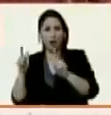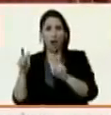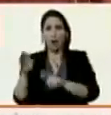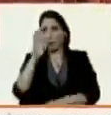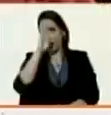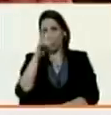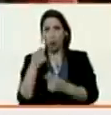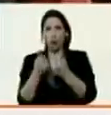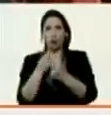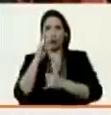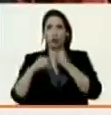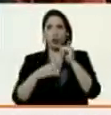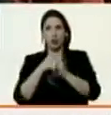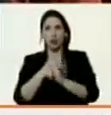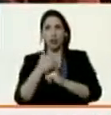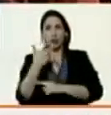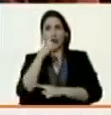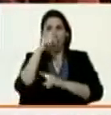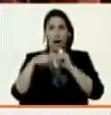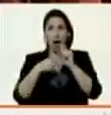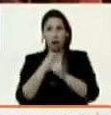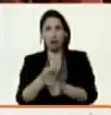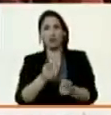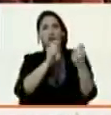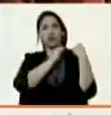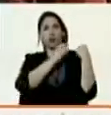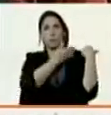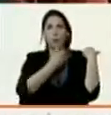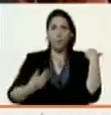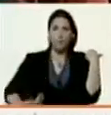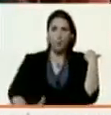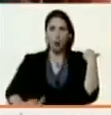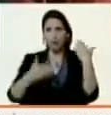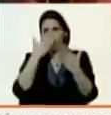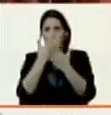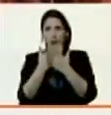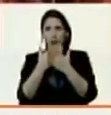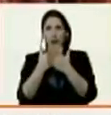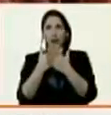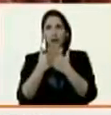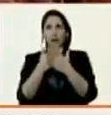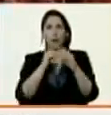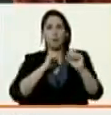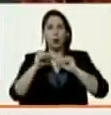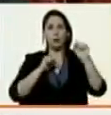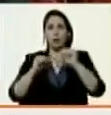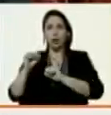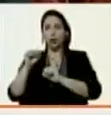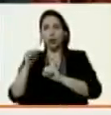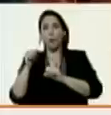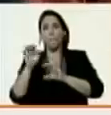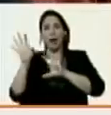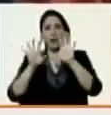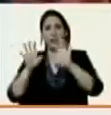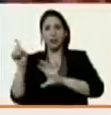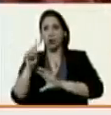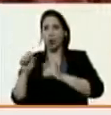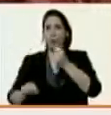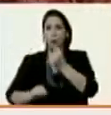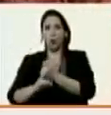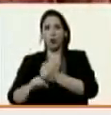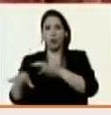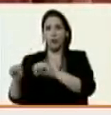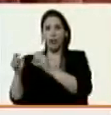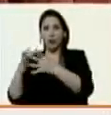estos tres años las venezuela al frente de la información vamos a